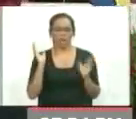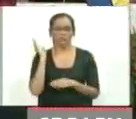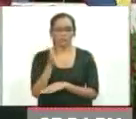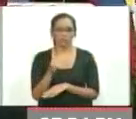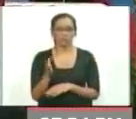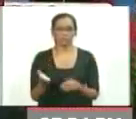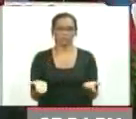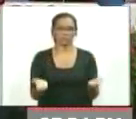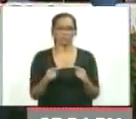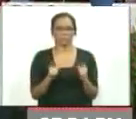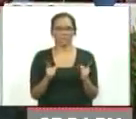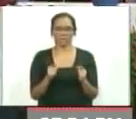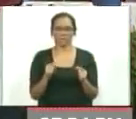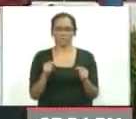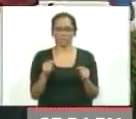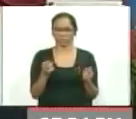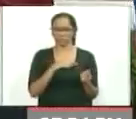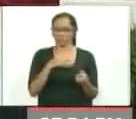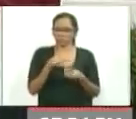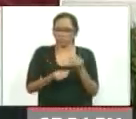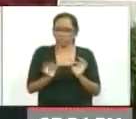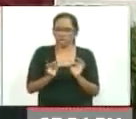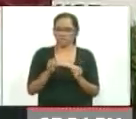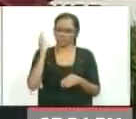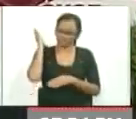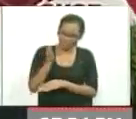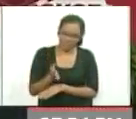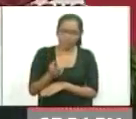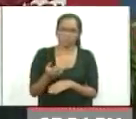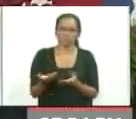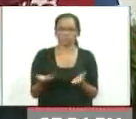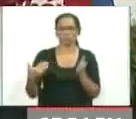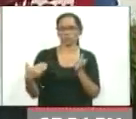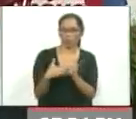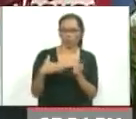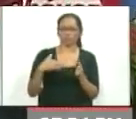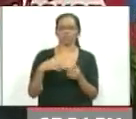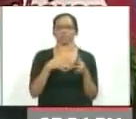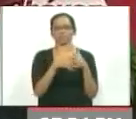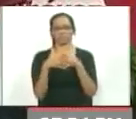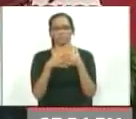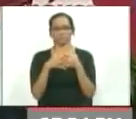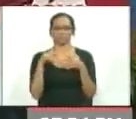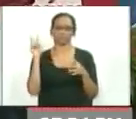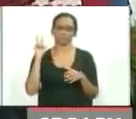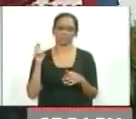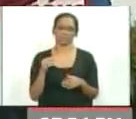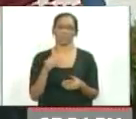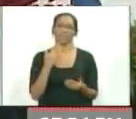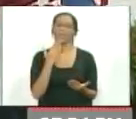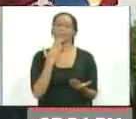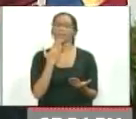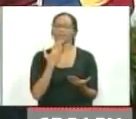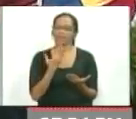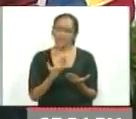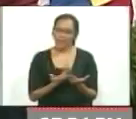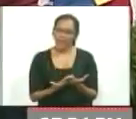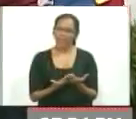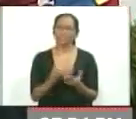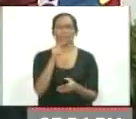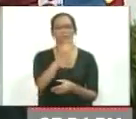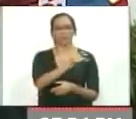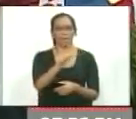son puntadas del imperialismo. Gracias a unas personas